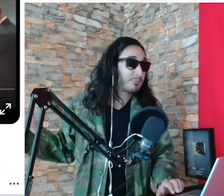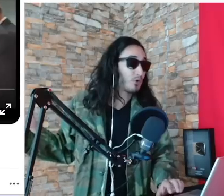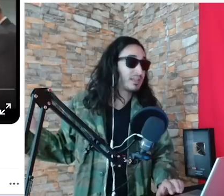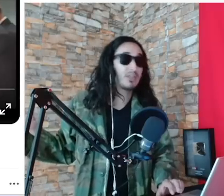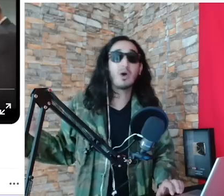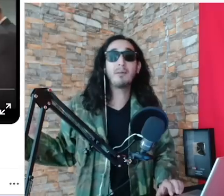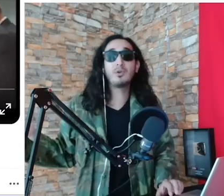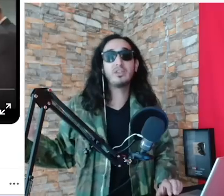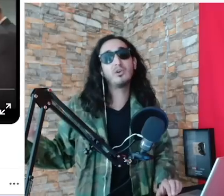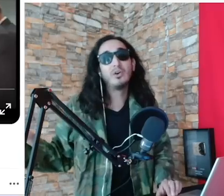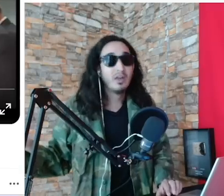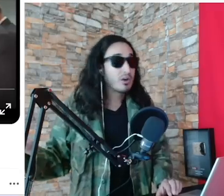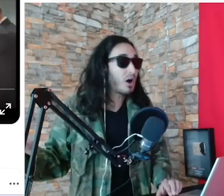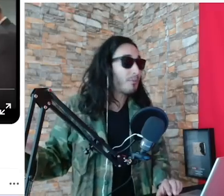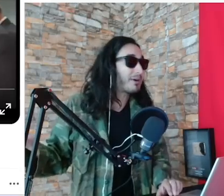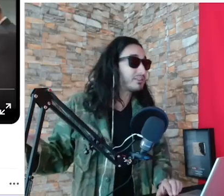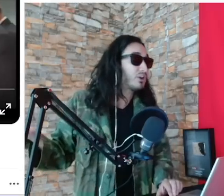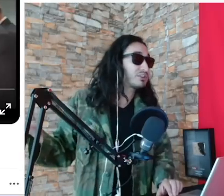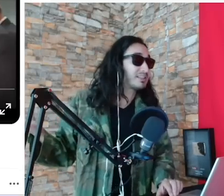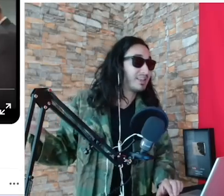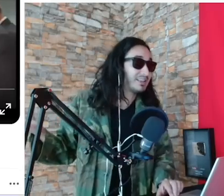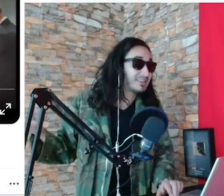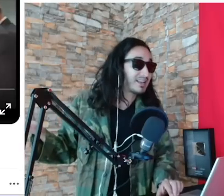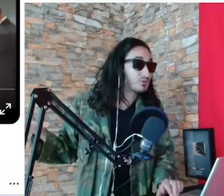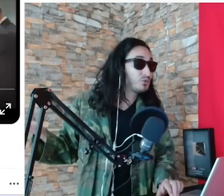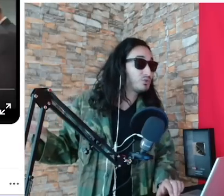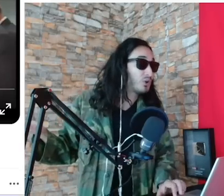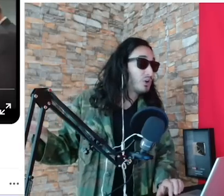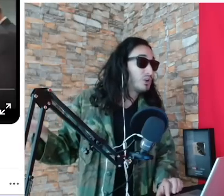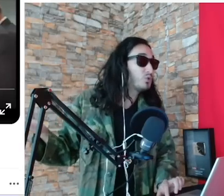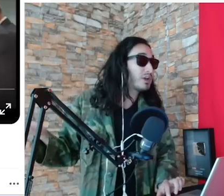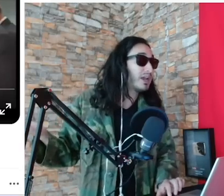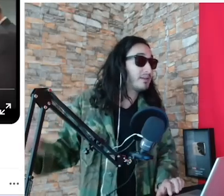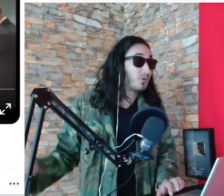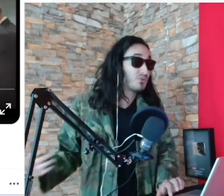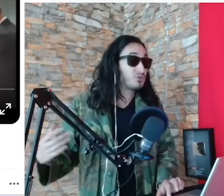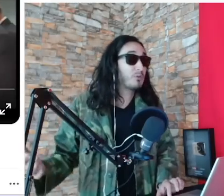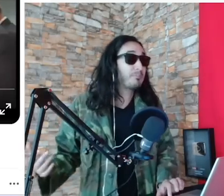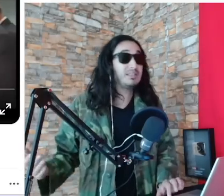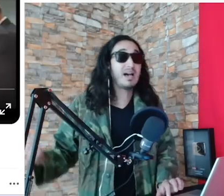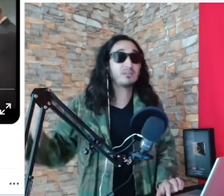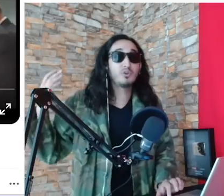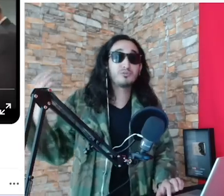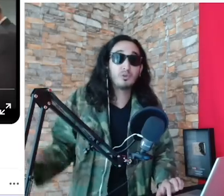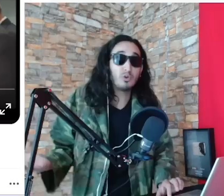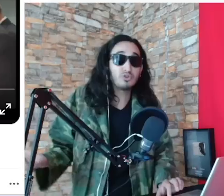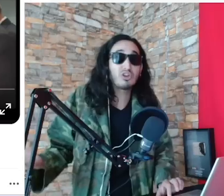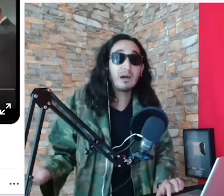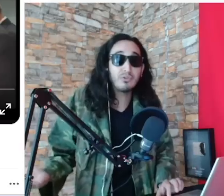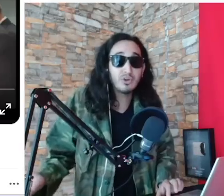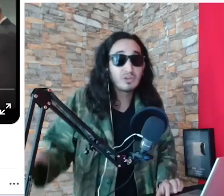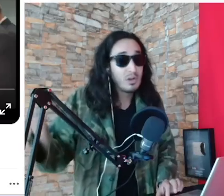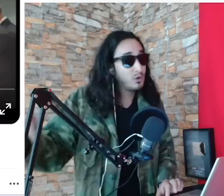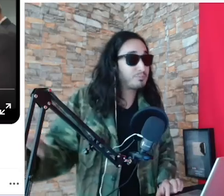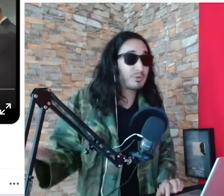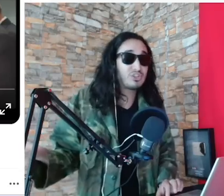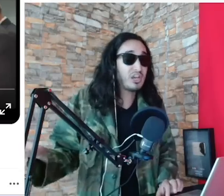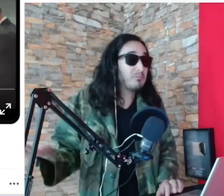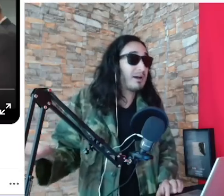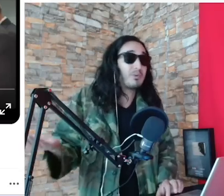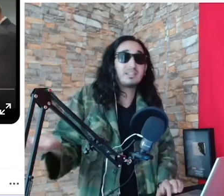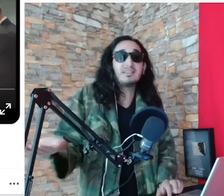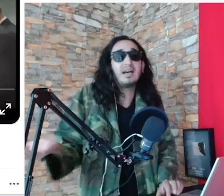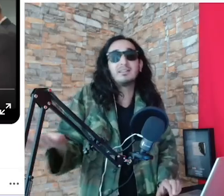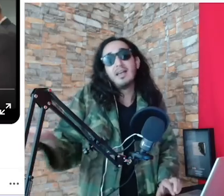pero tampoco se quedó amlo digo compatriotas es el asunto tú qué demonios opinas los los claudios los